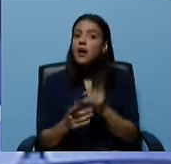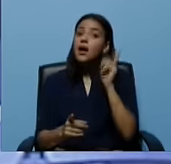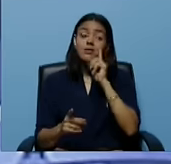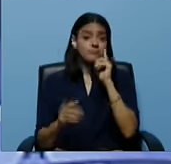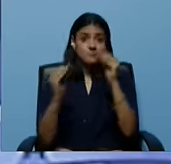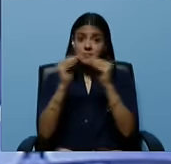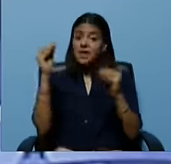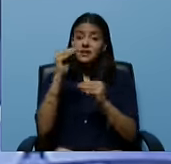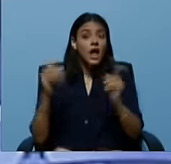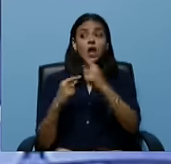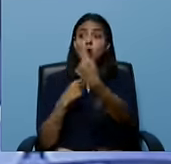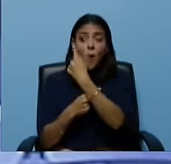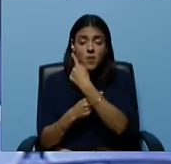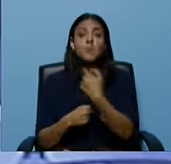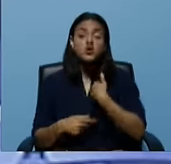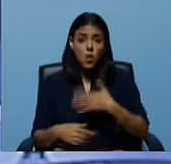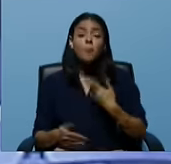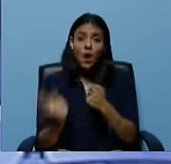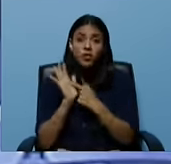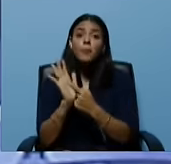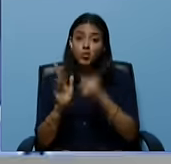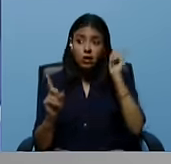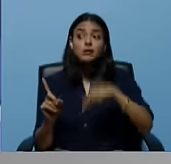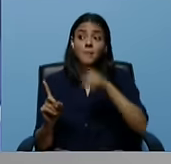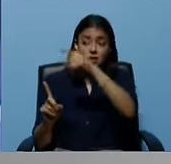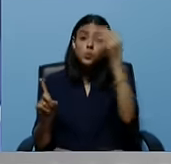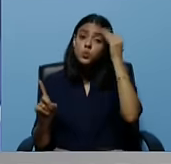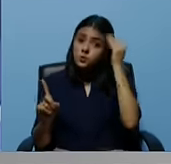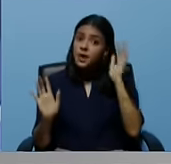No me obligue a mostrarlas porque estoy dispuesto a hacerlo.